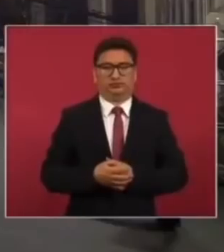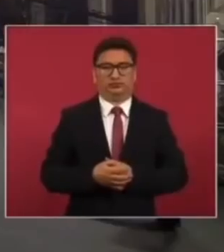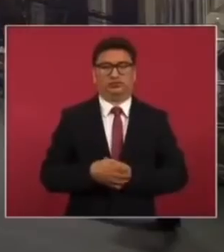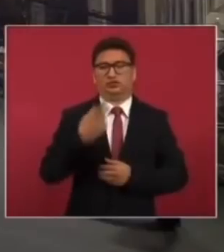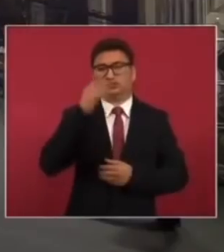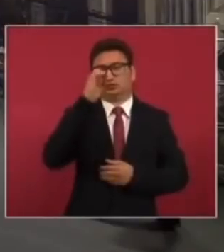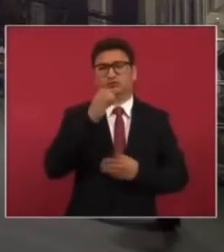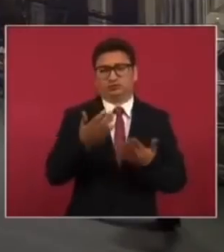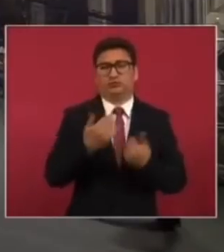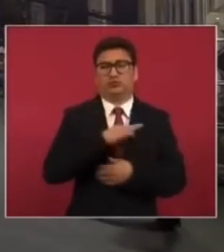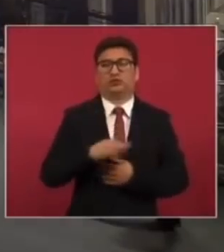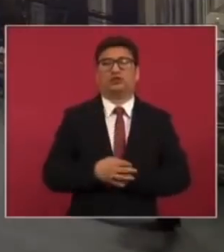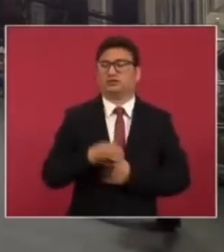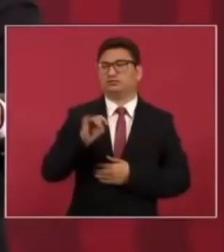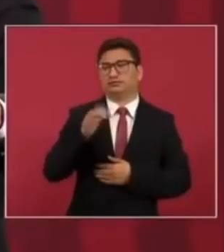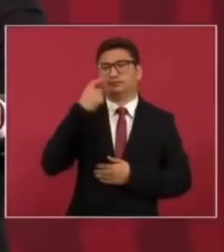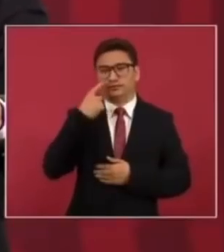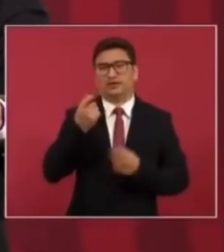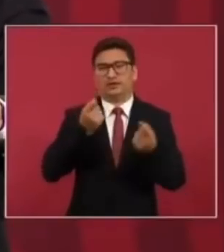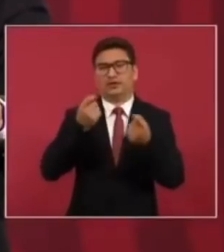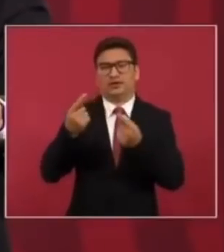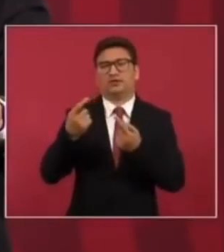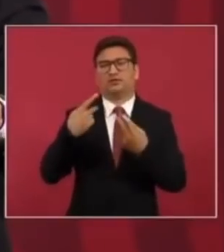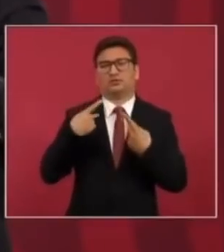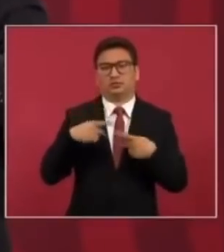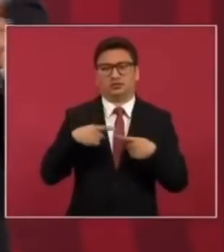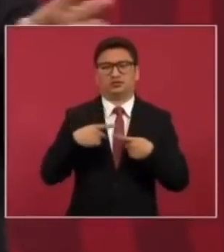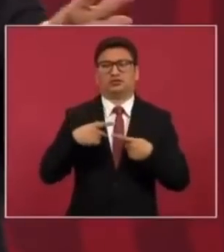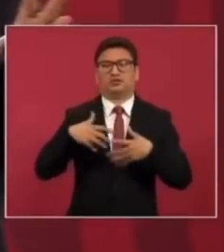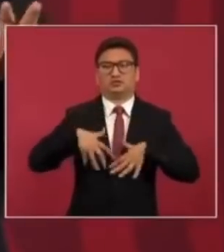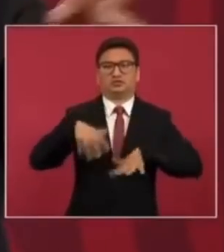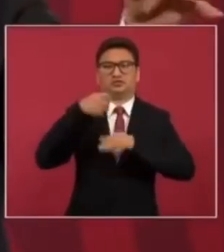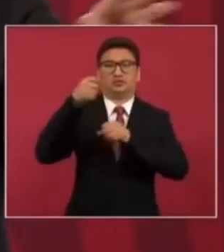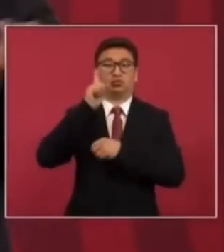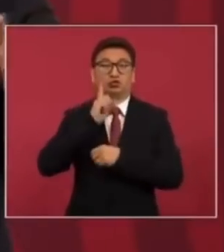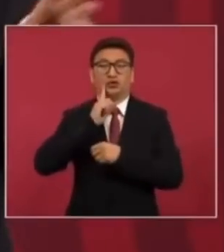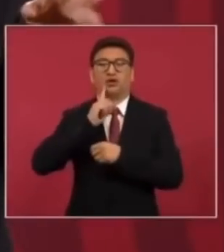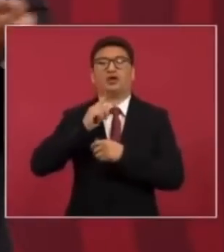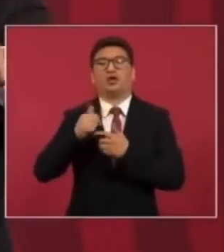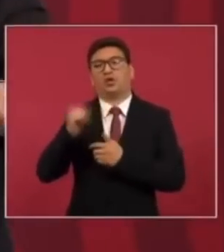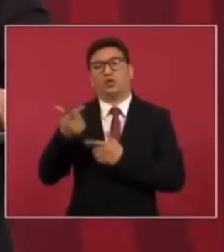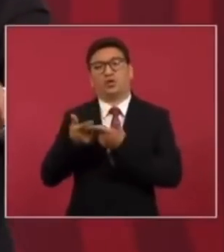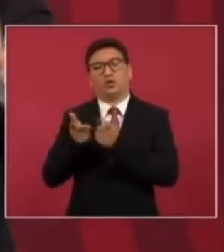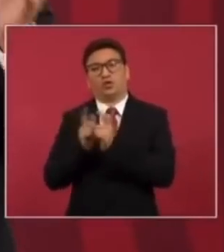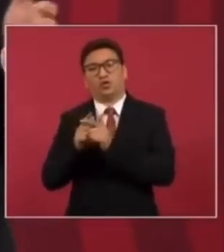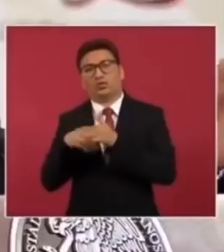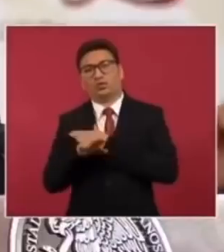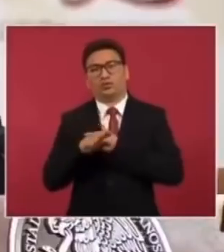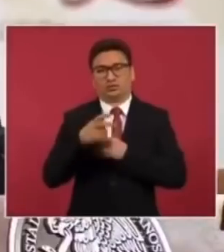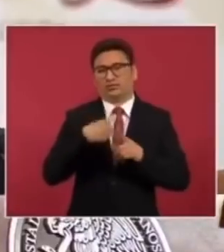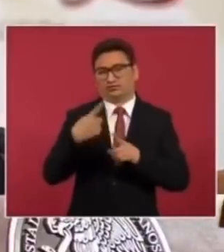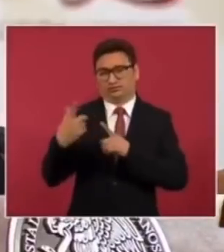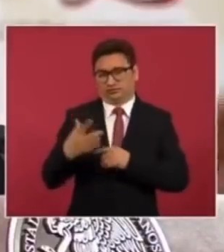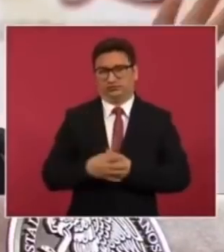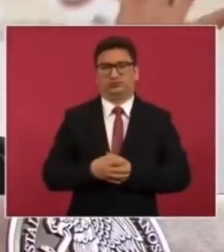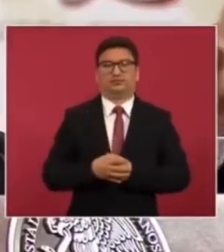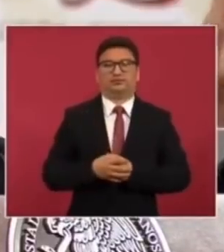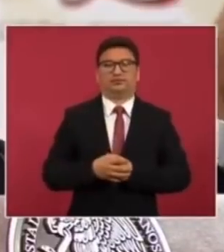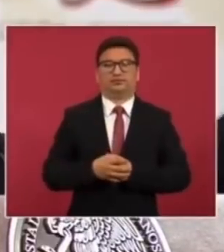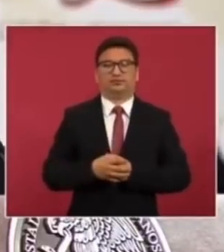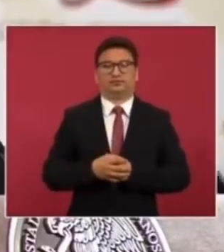es que hay infiltración en el movimiento feminista, en general,